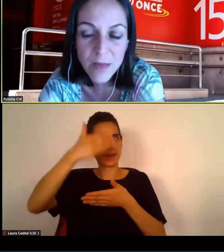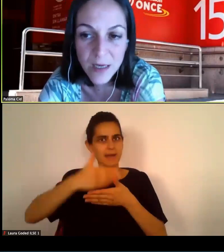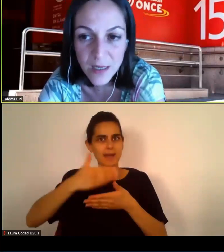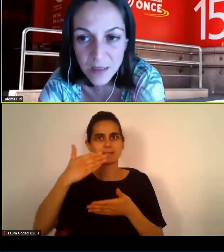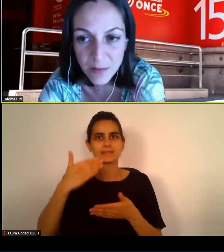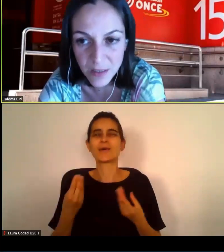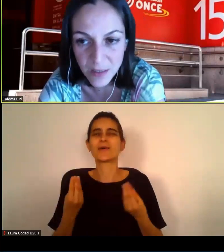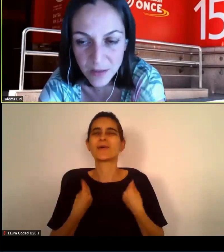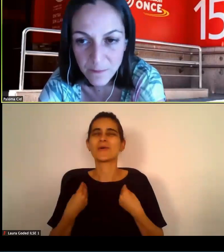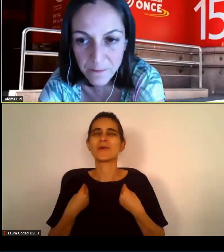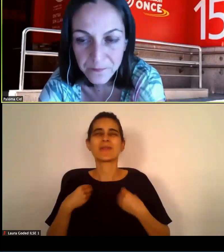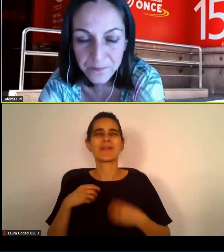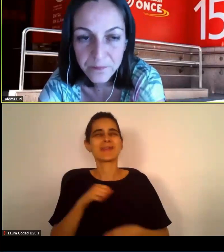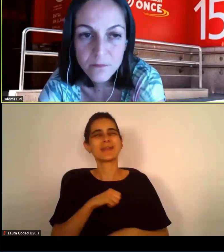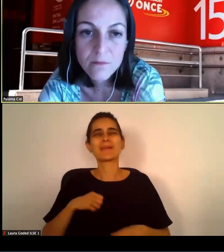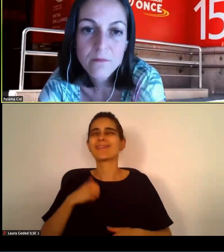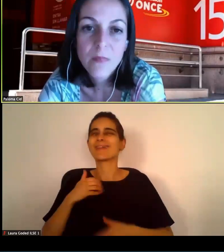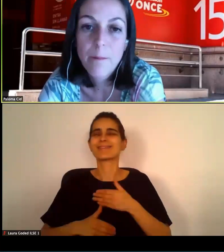de manera independiente.